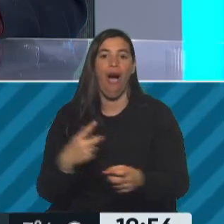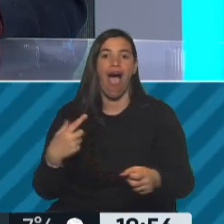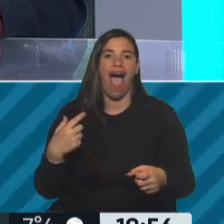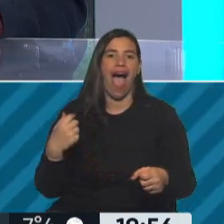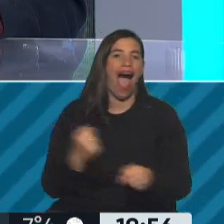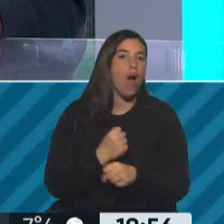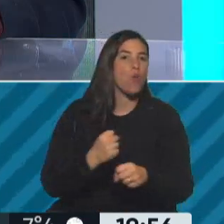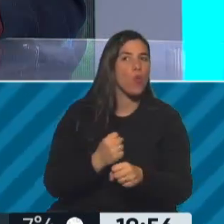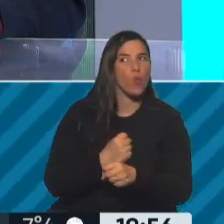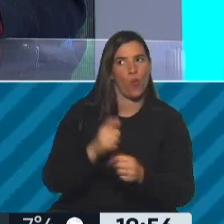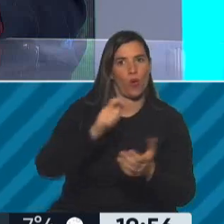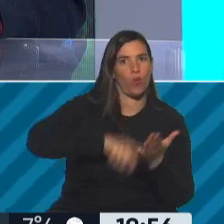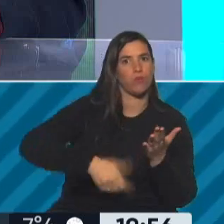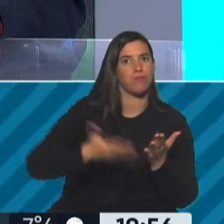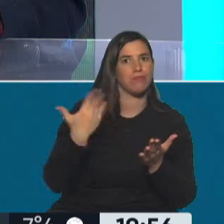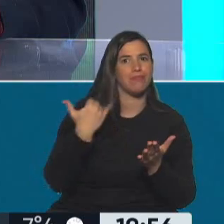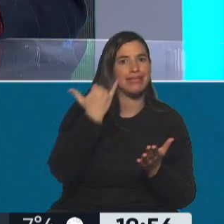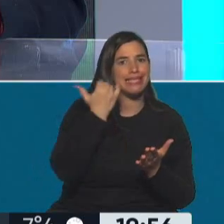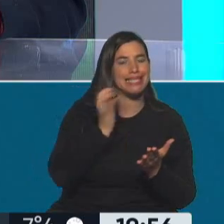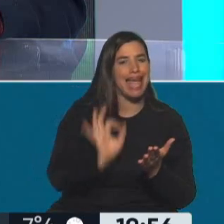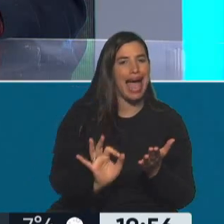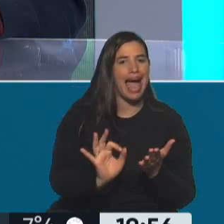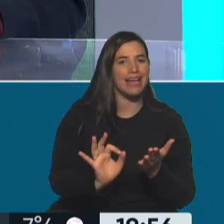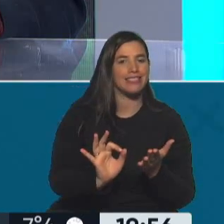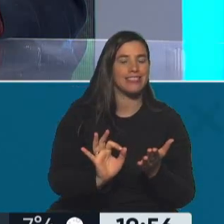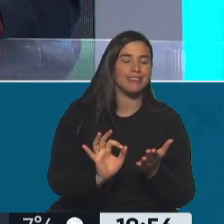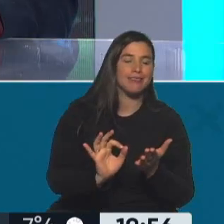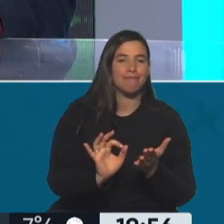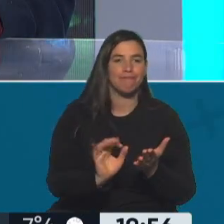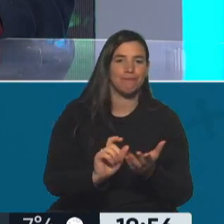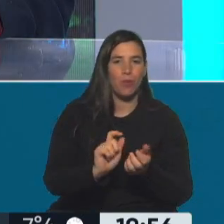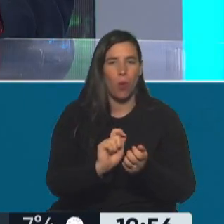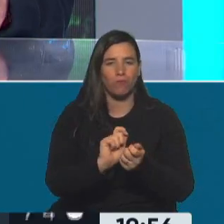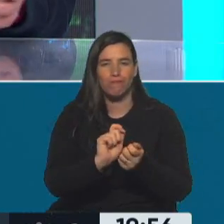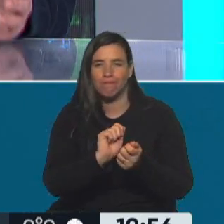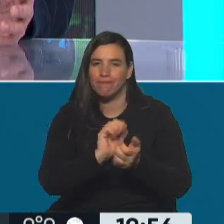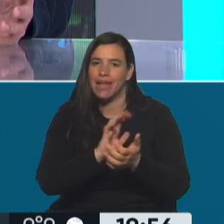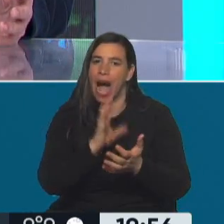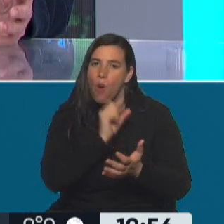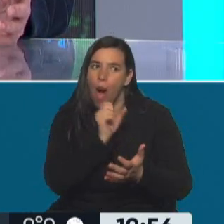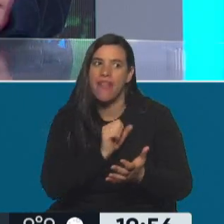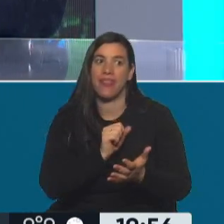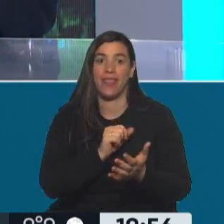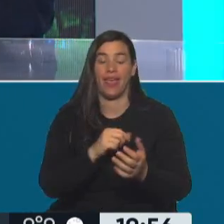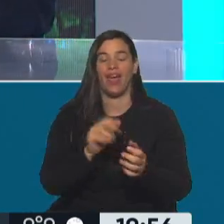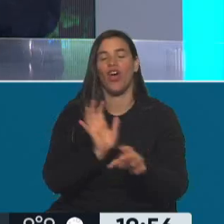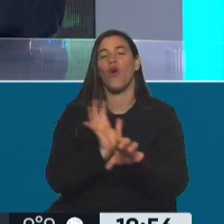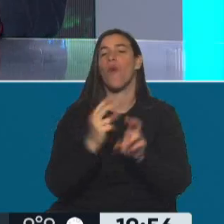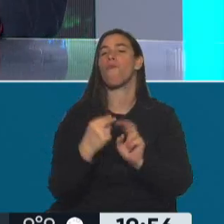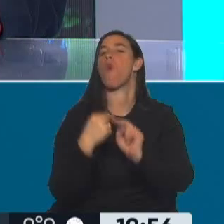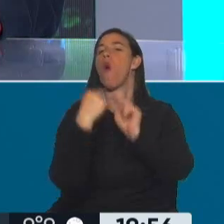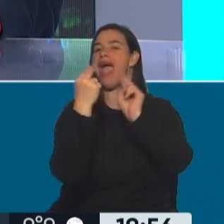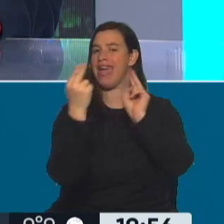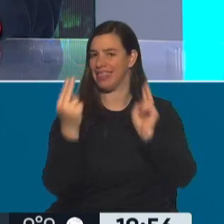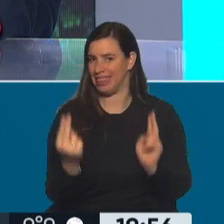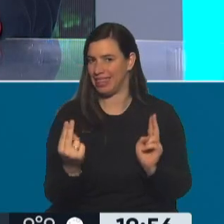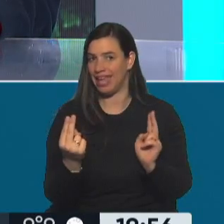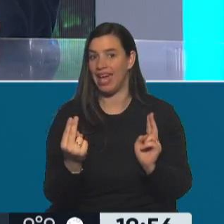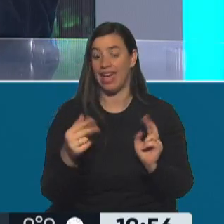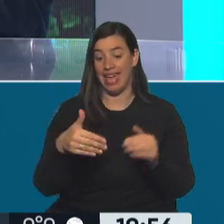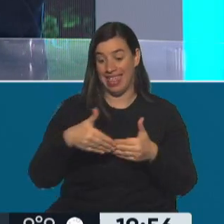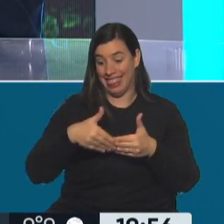pregunta. Te aprovecho como economista, ya que estamos acá. ¿Cuál es tu mirada sobre este mini acuerdo de estos días